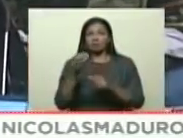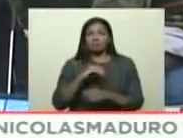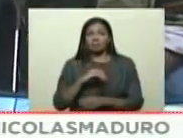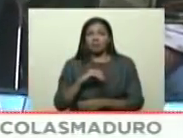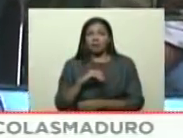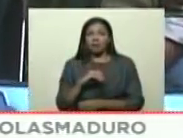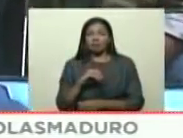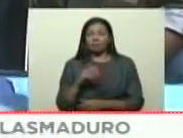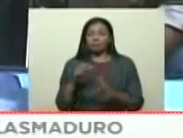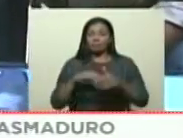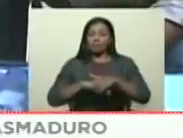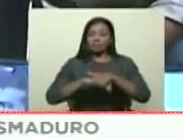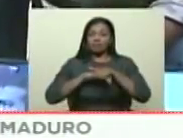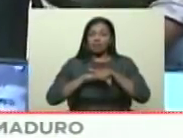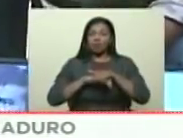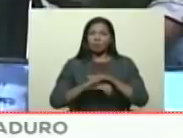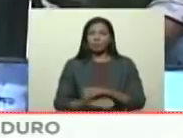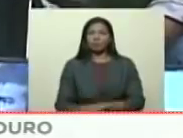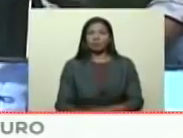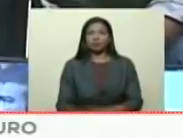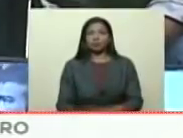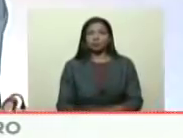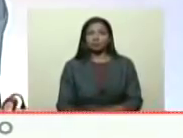Desde Londres.